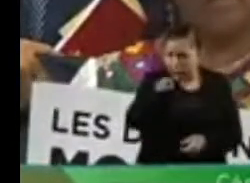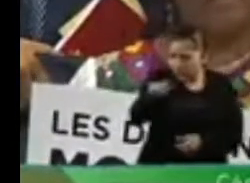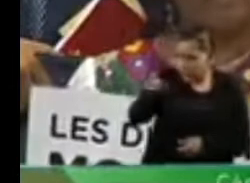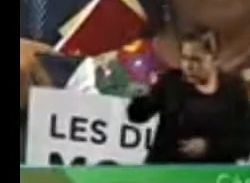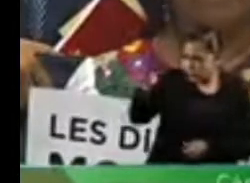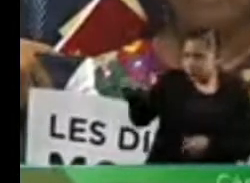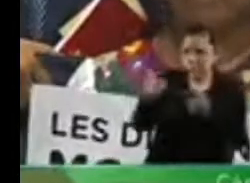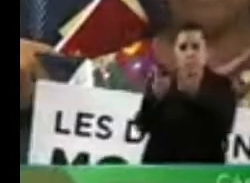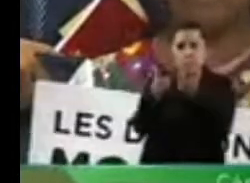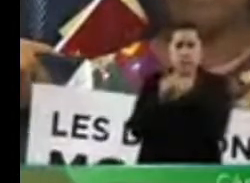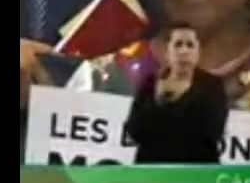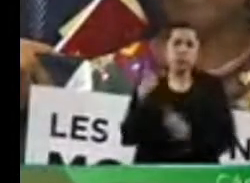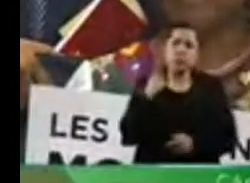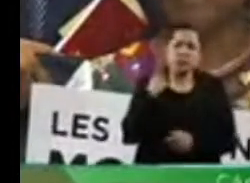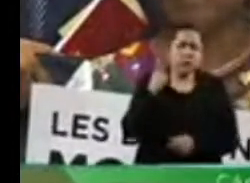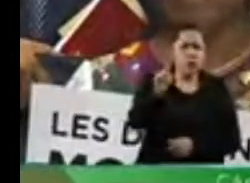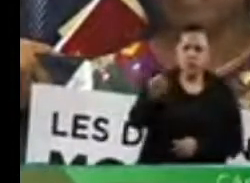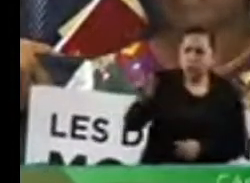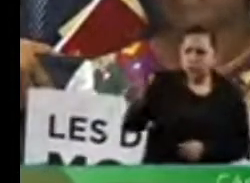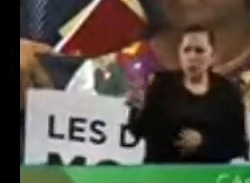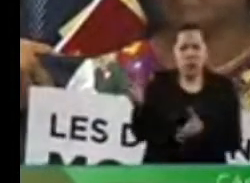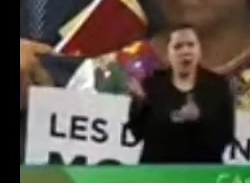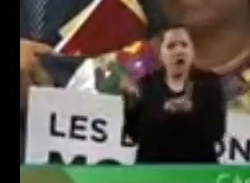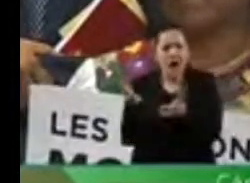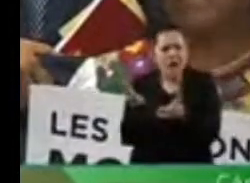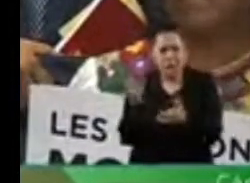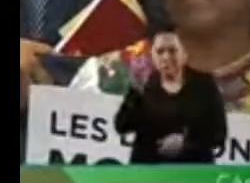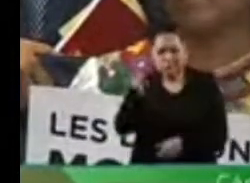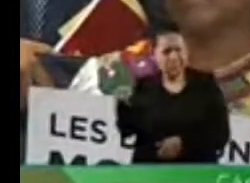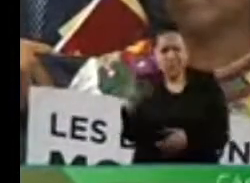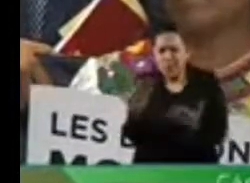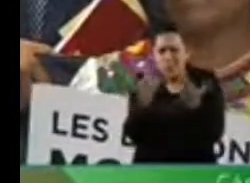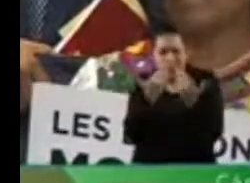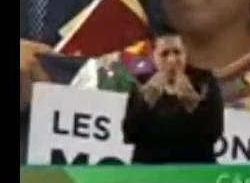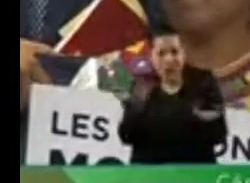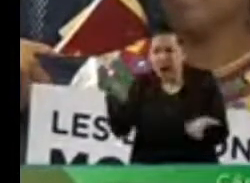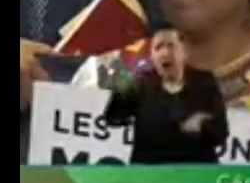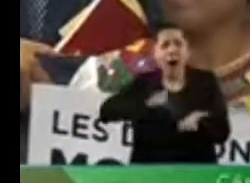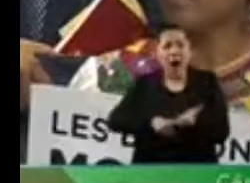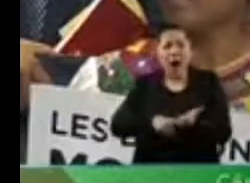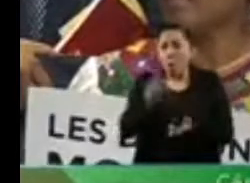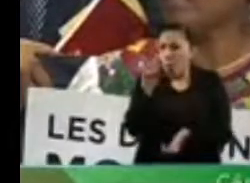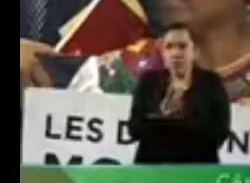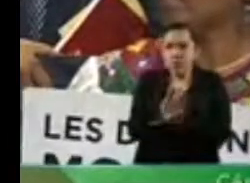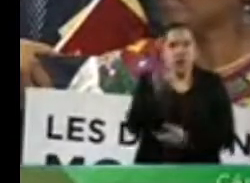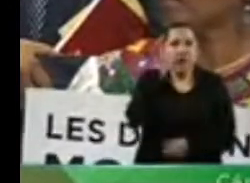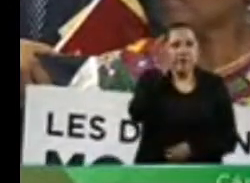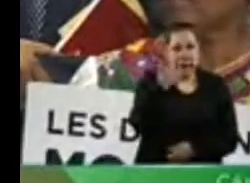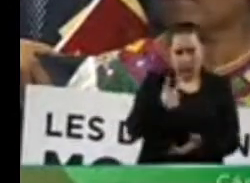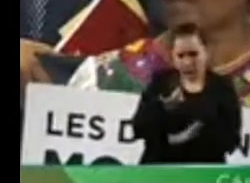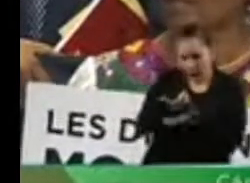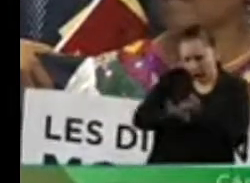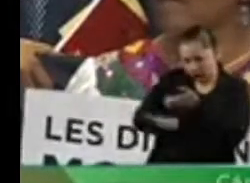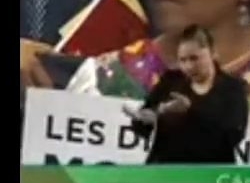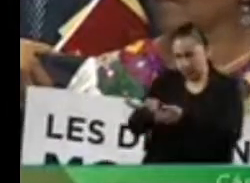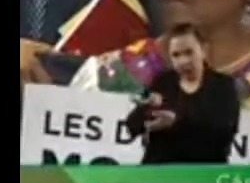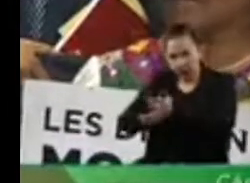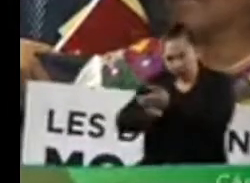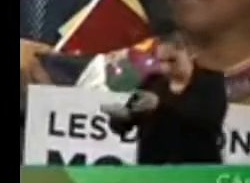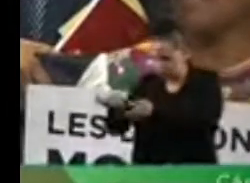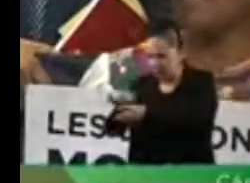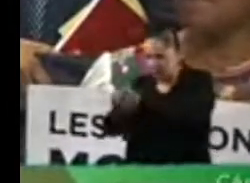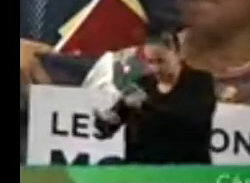cuentas bancarias, no tiene sueños de transformación y de cambio, no tiene corazón, no tiene amor al pueblo. Pero